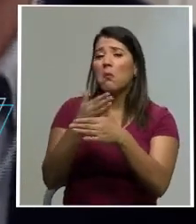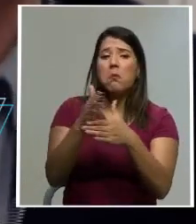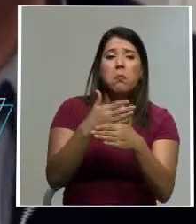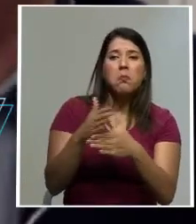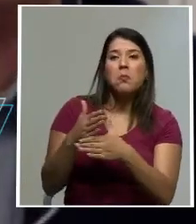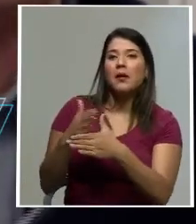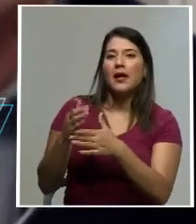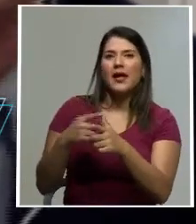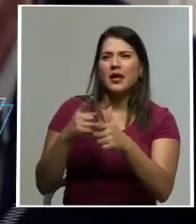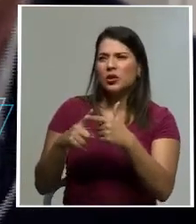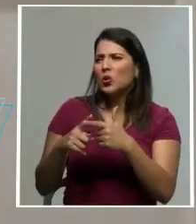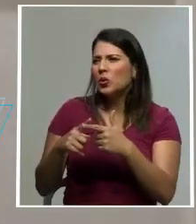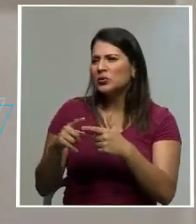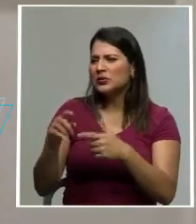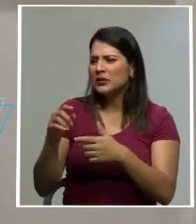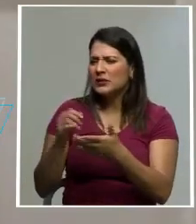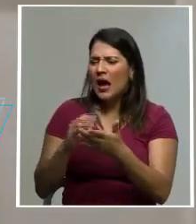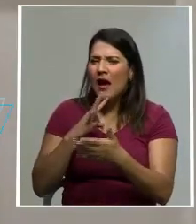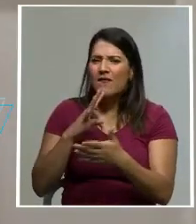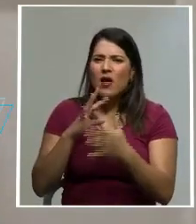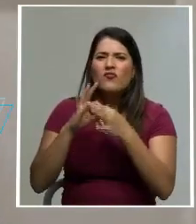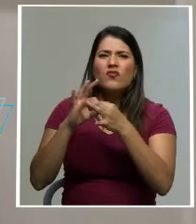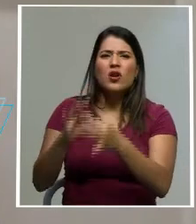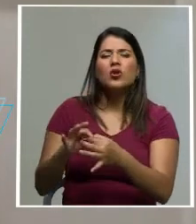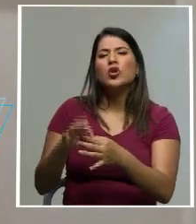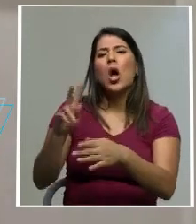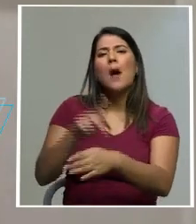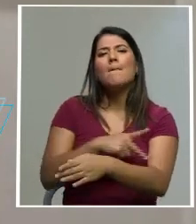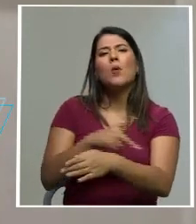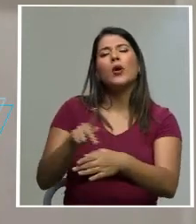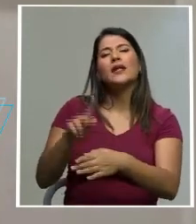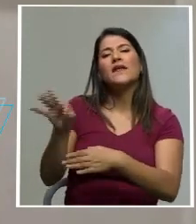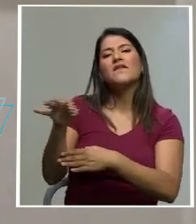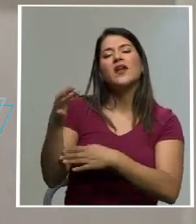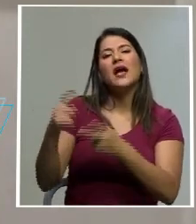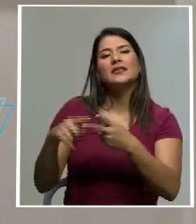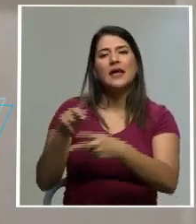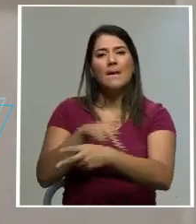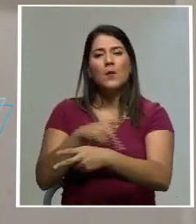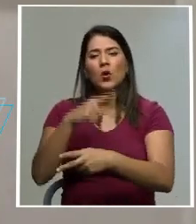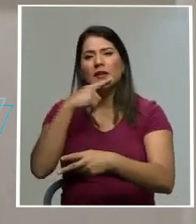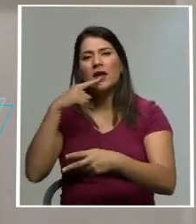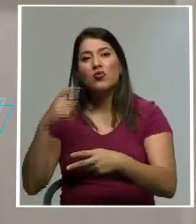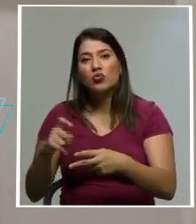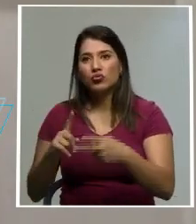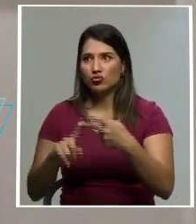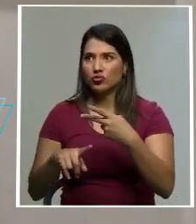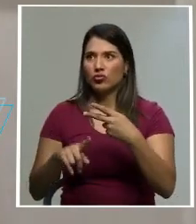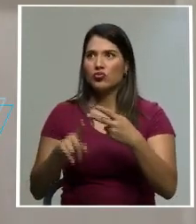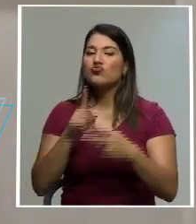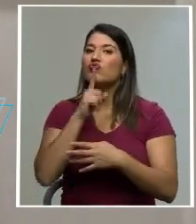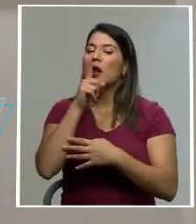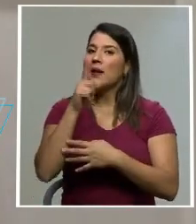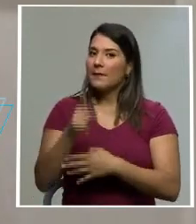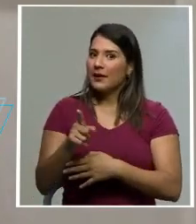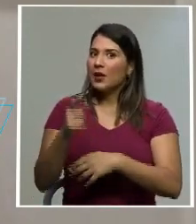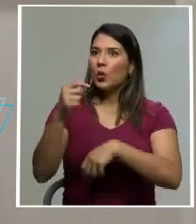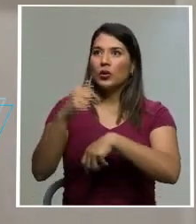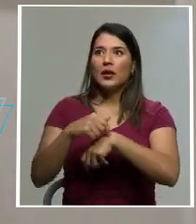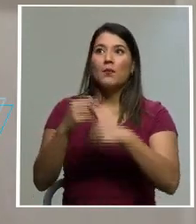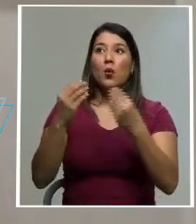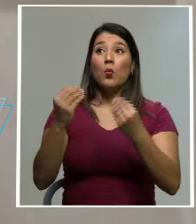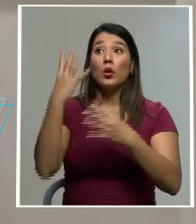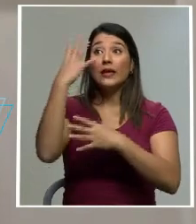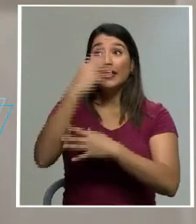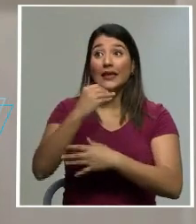a los simbolistas franceses, a los poetas rusos. Realmente fue una época muy linda